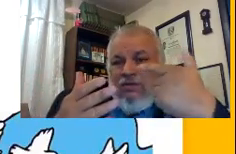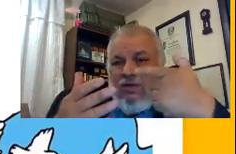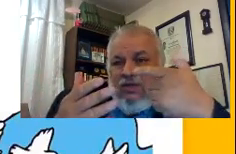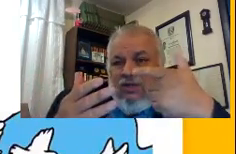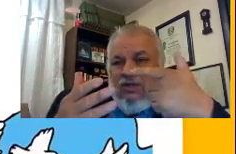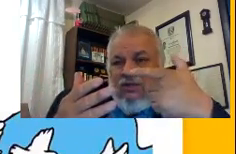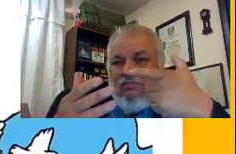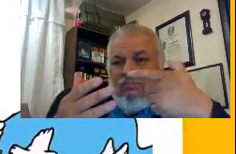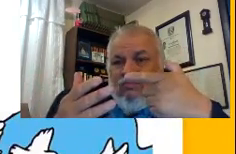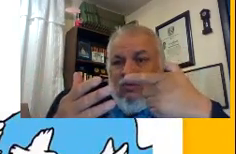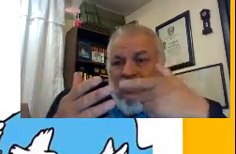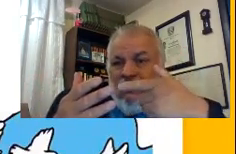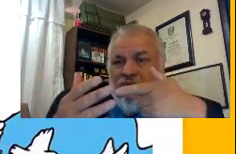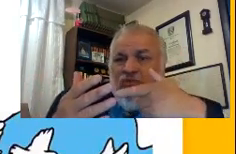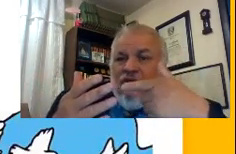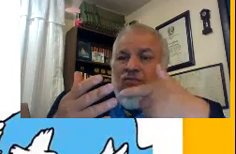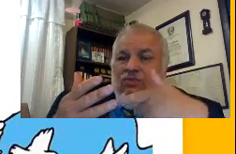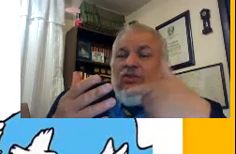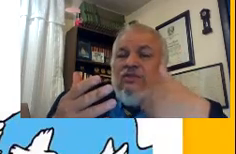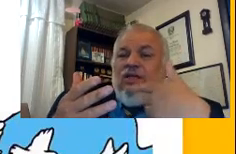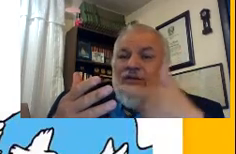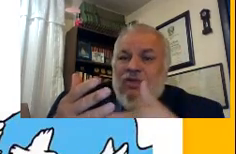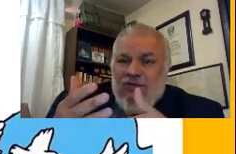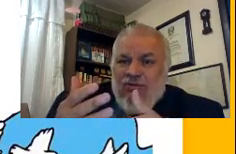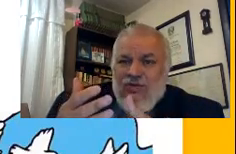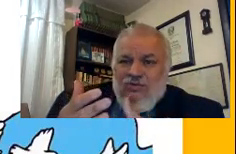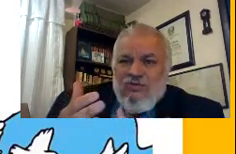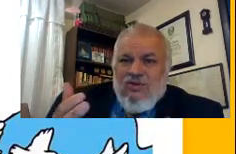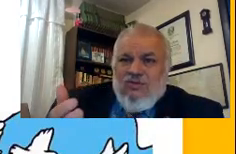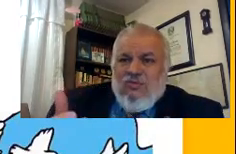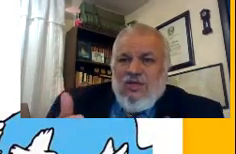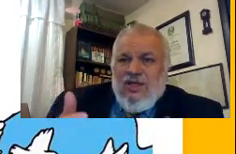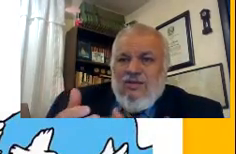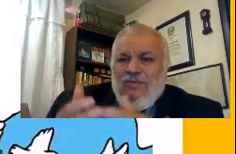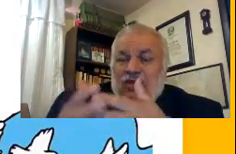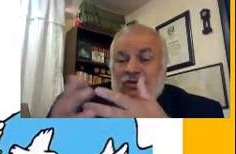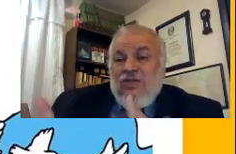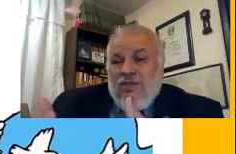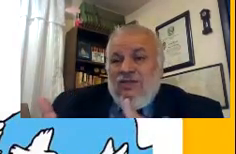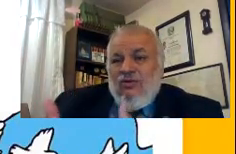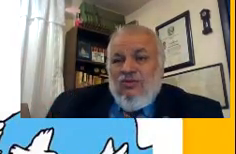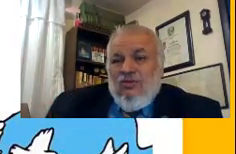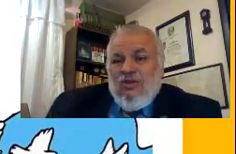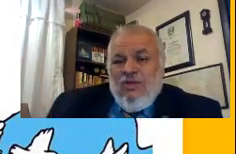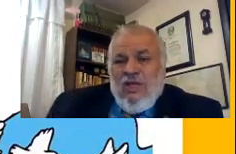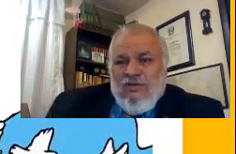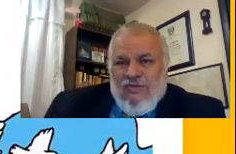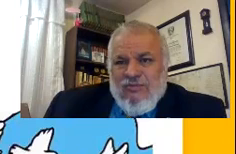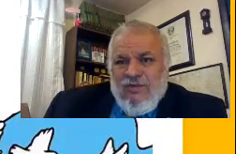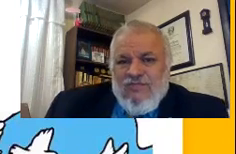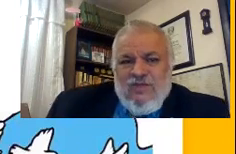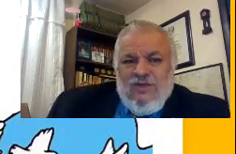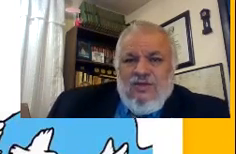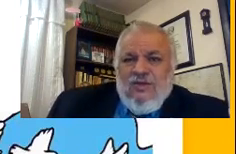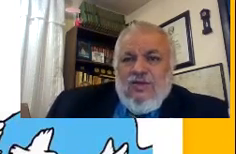que el portador o el transmisor esté eliminando el virus por la saliva y entonces así lo contamina y lo